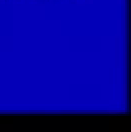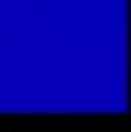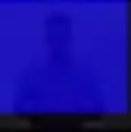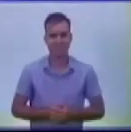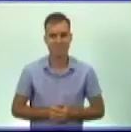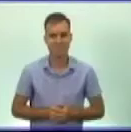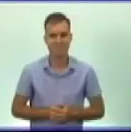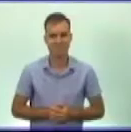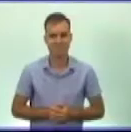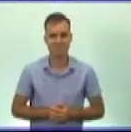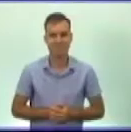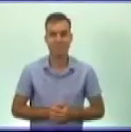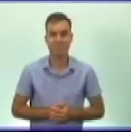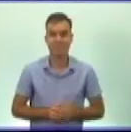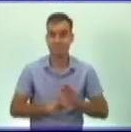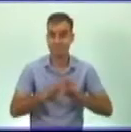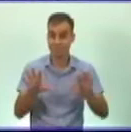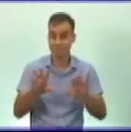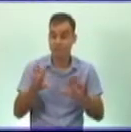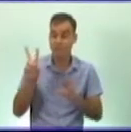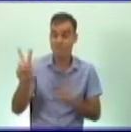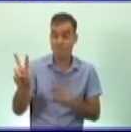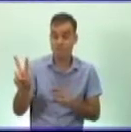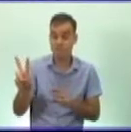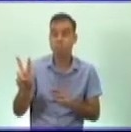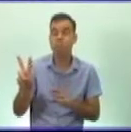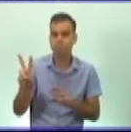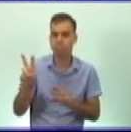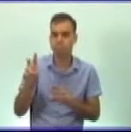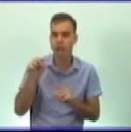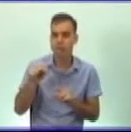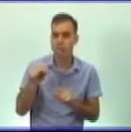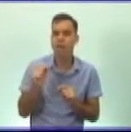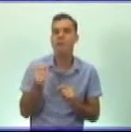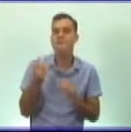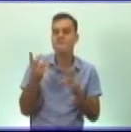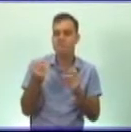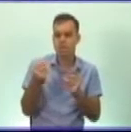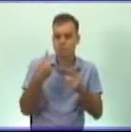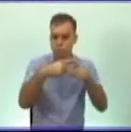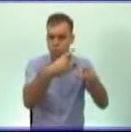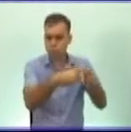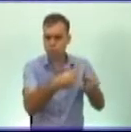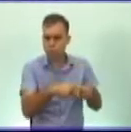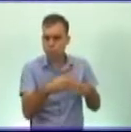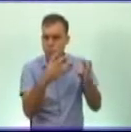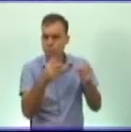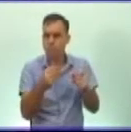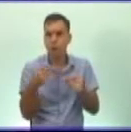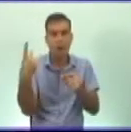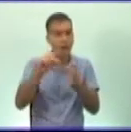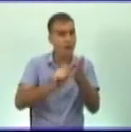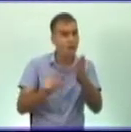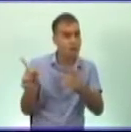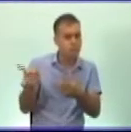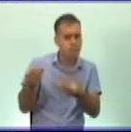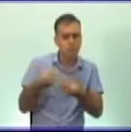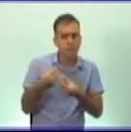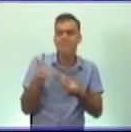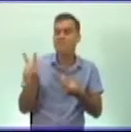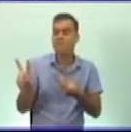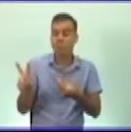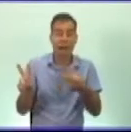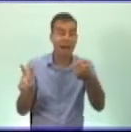Bien, ya hemos determinado el volumen, pero nos faltan más datos, porque el ejercicio nos pidió el volumen y el área